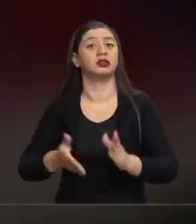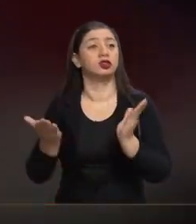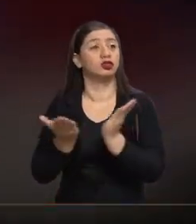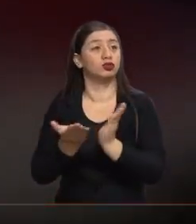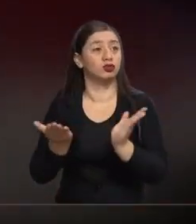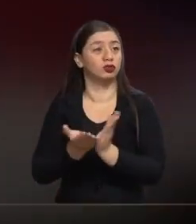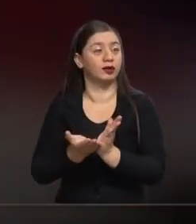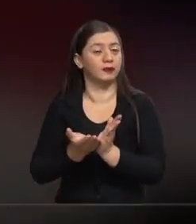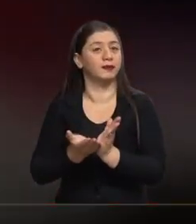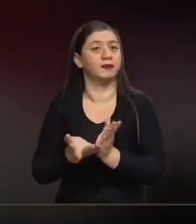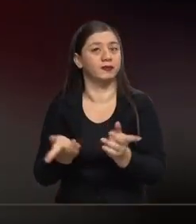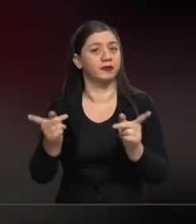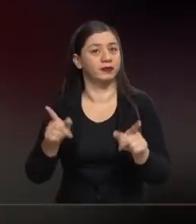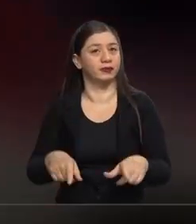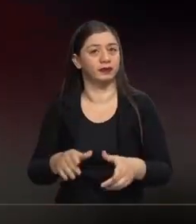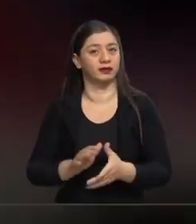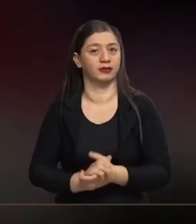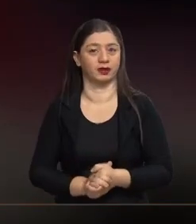solamente hasta el mes de